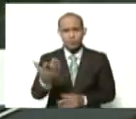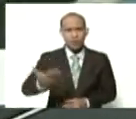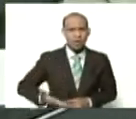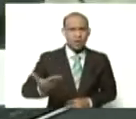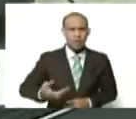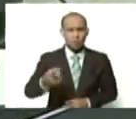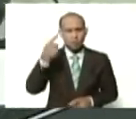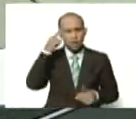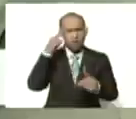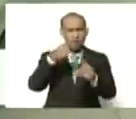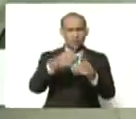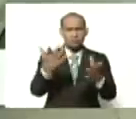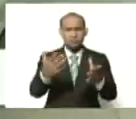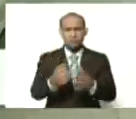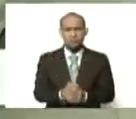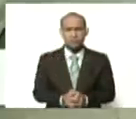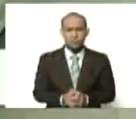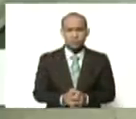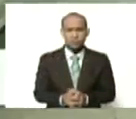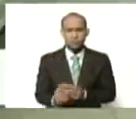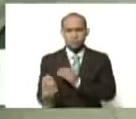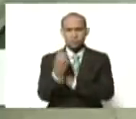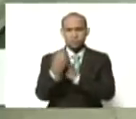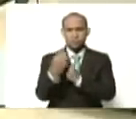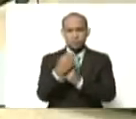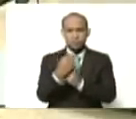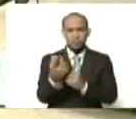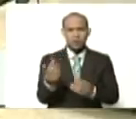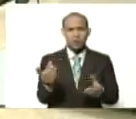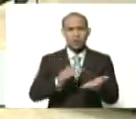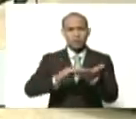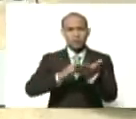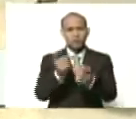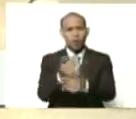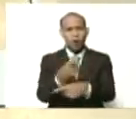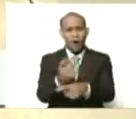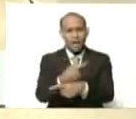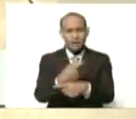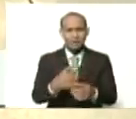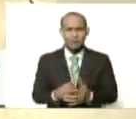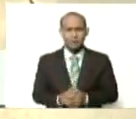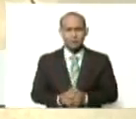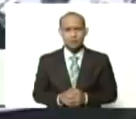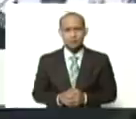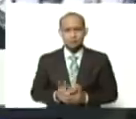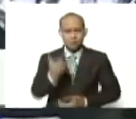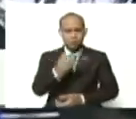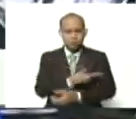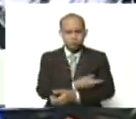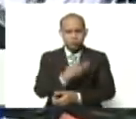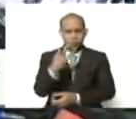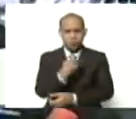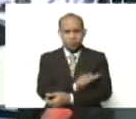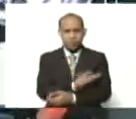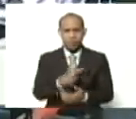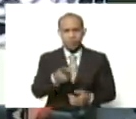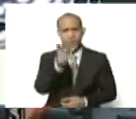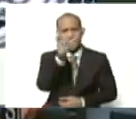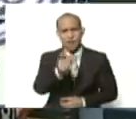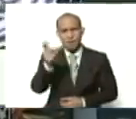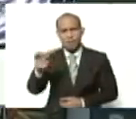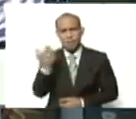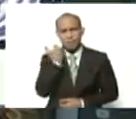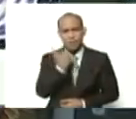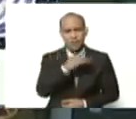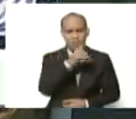importantes para la colocación de la quimioterapia, que son unidades de colocación de infusión. De manera que el paciente va a